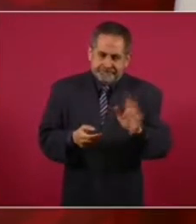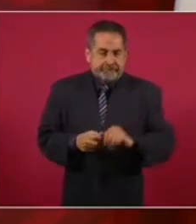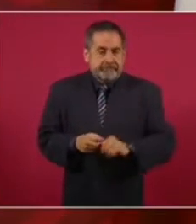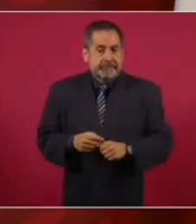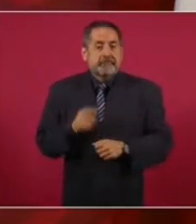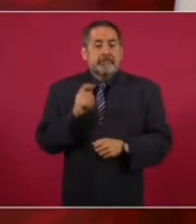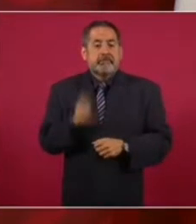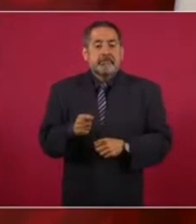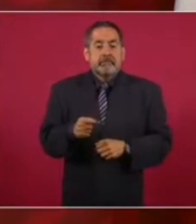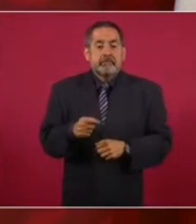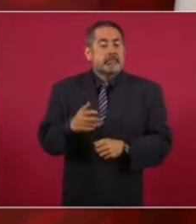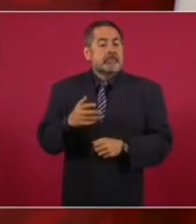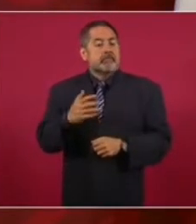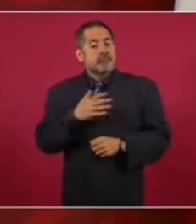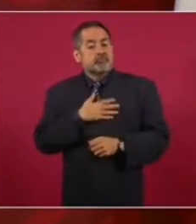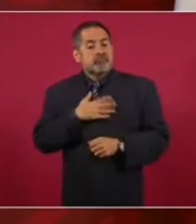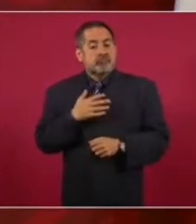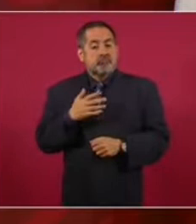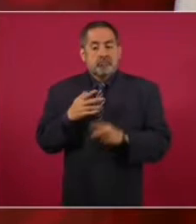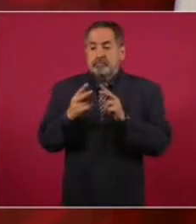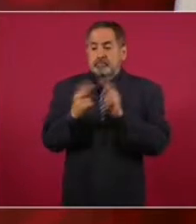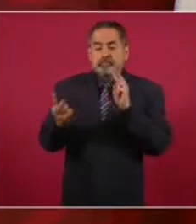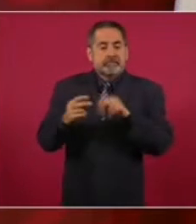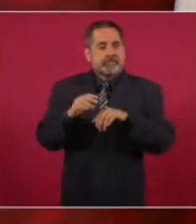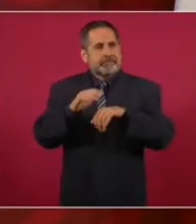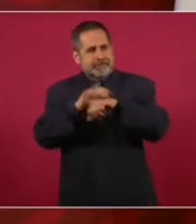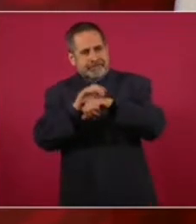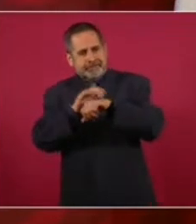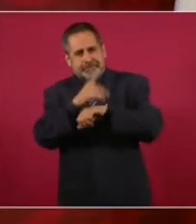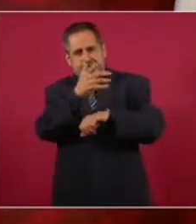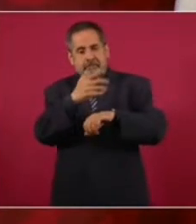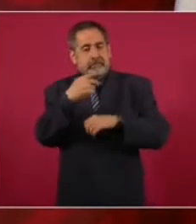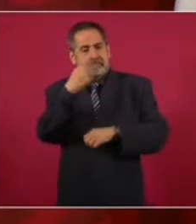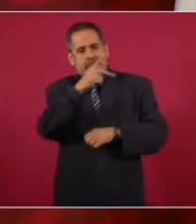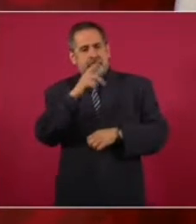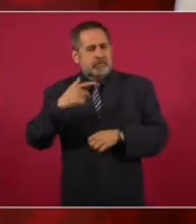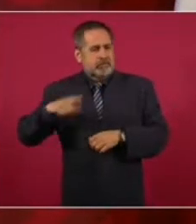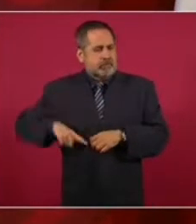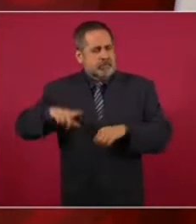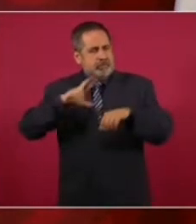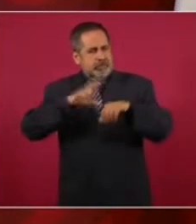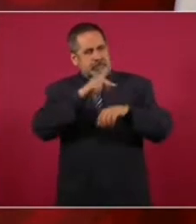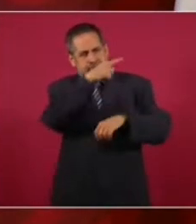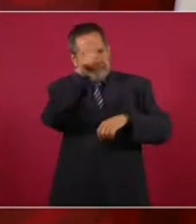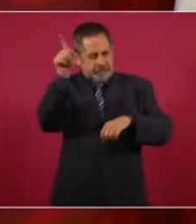Nuestros vecinos, amigos de Estados Unidos, sus gobernantes,